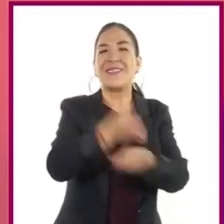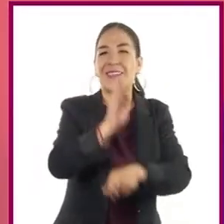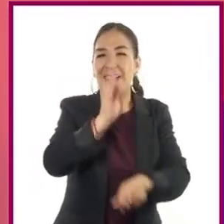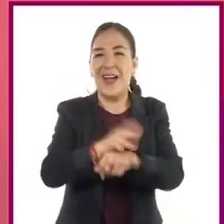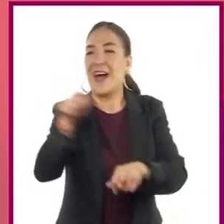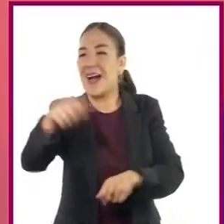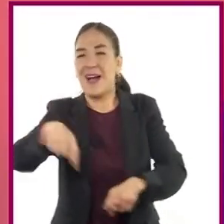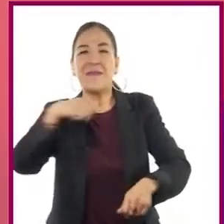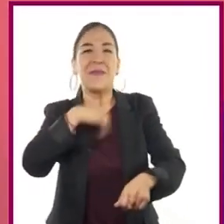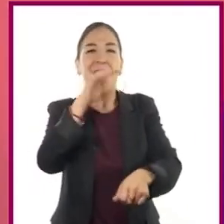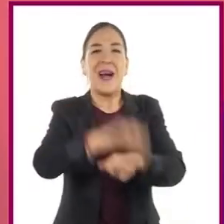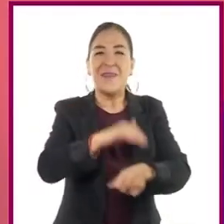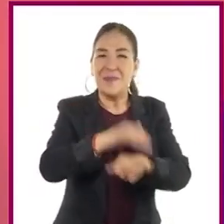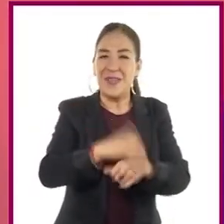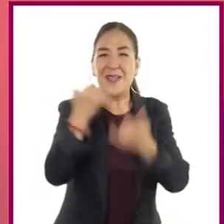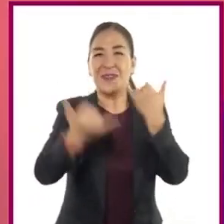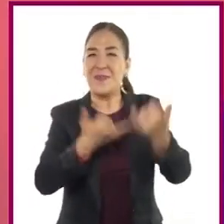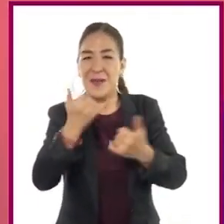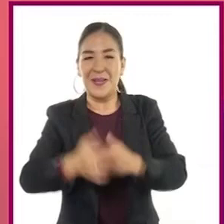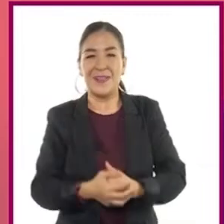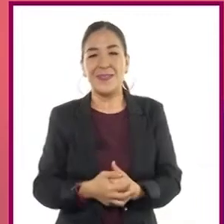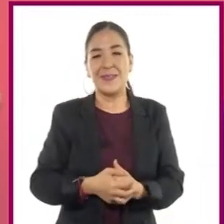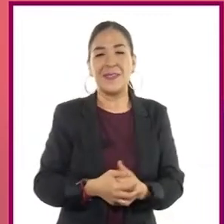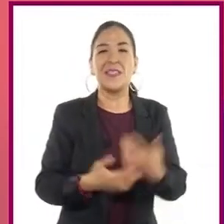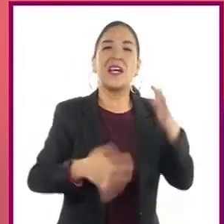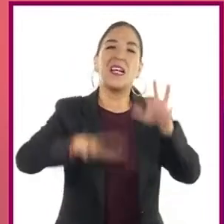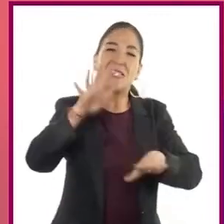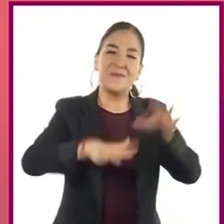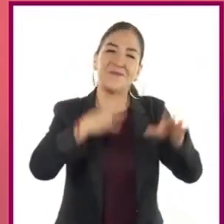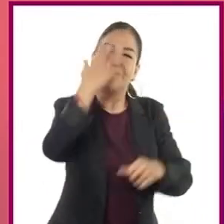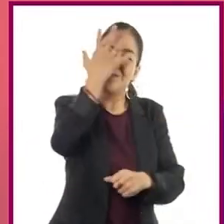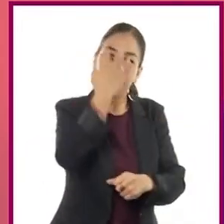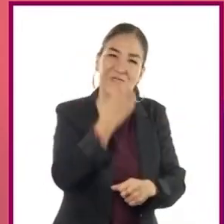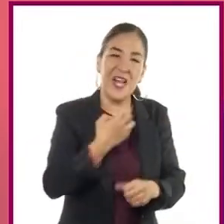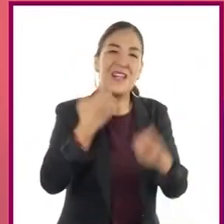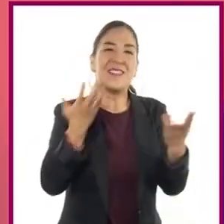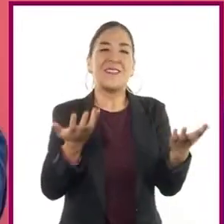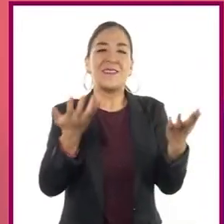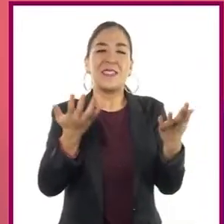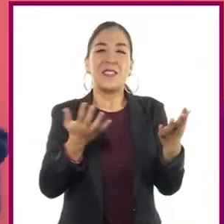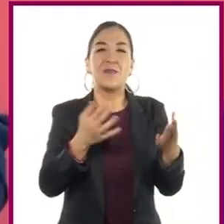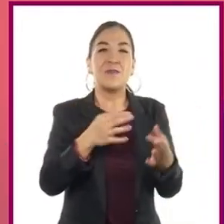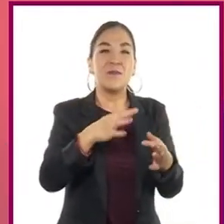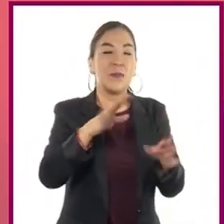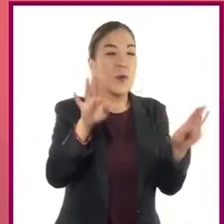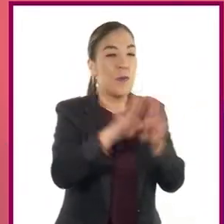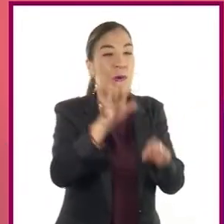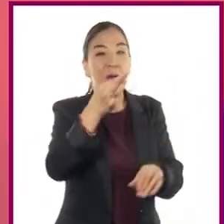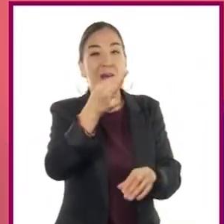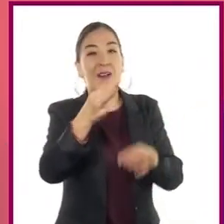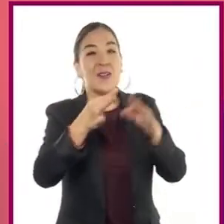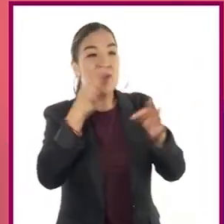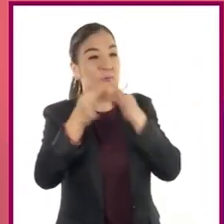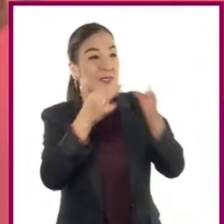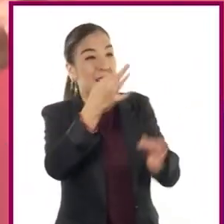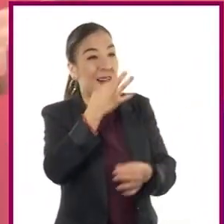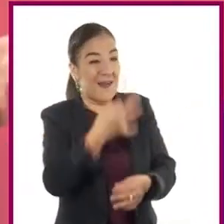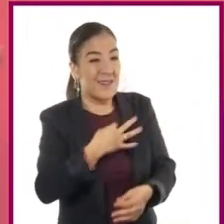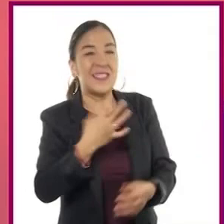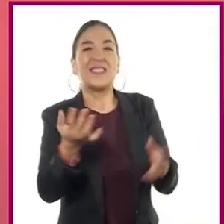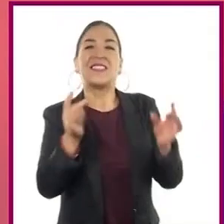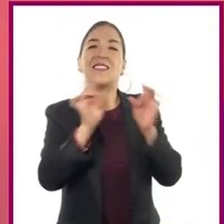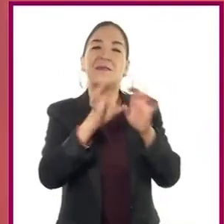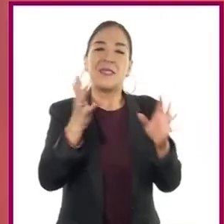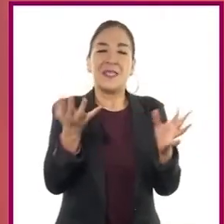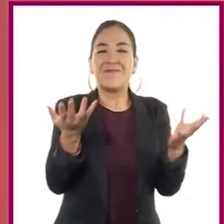mis amigos, a veces triste por alguna noticia recibida, lleno de los olores y sabores